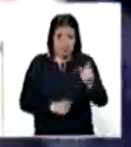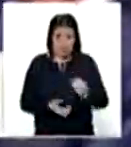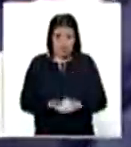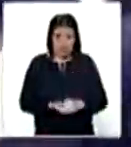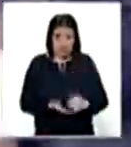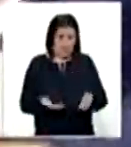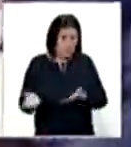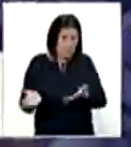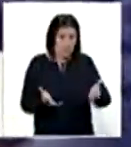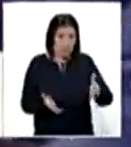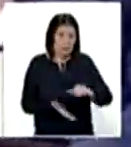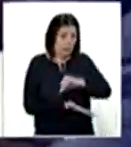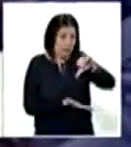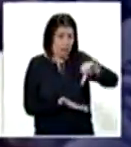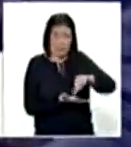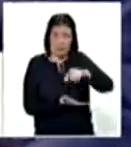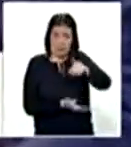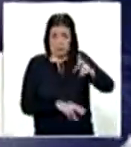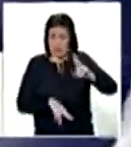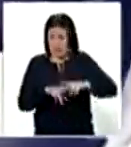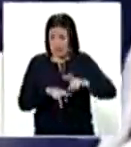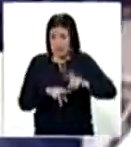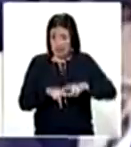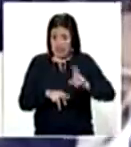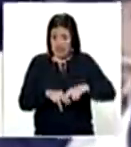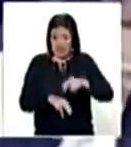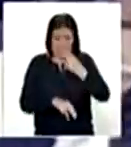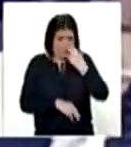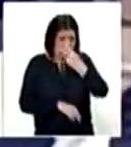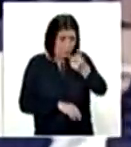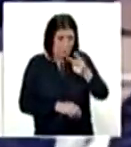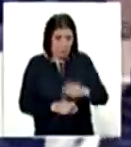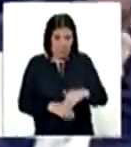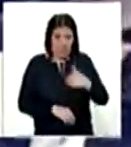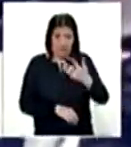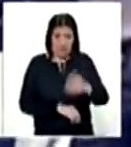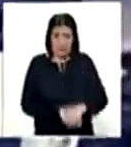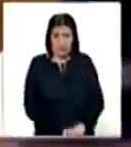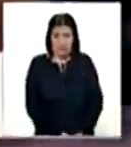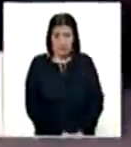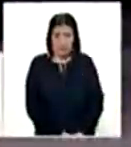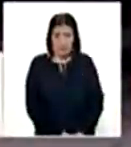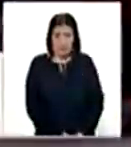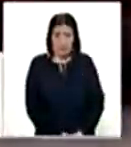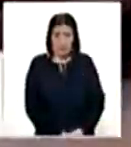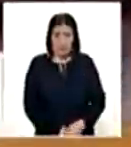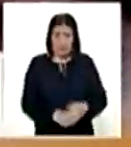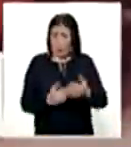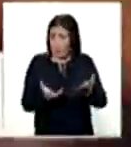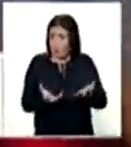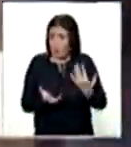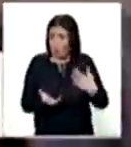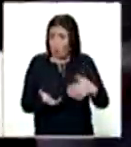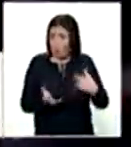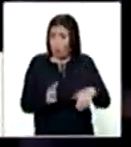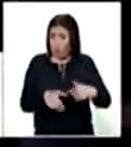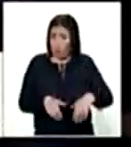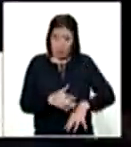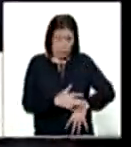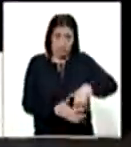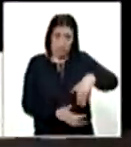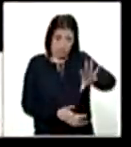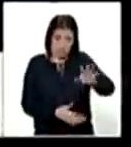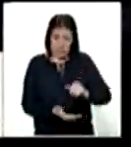llevaron a la plaza y lo hicieron sentarse en medio de la plaza. Ahora lo van a ver ustedes. Y lo sacan y lo exponen